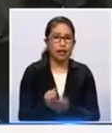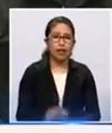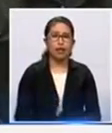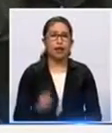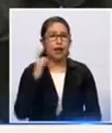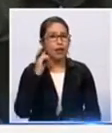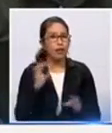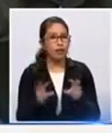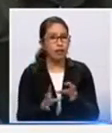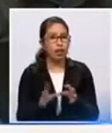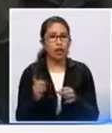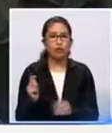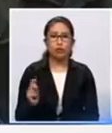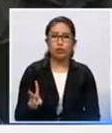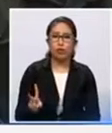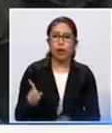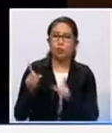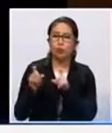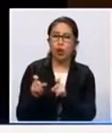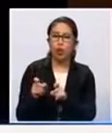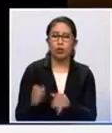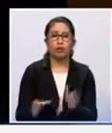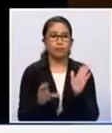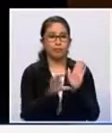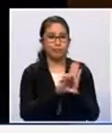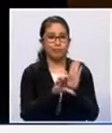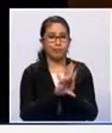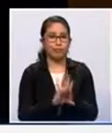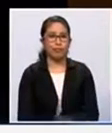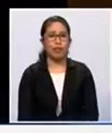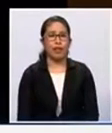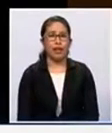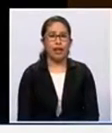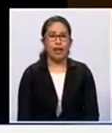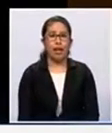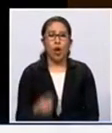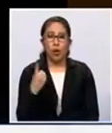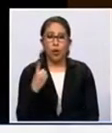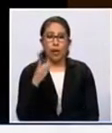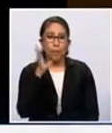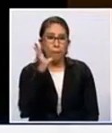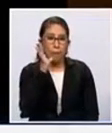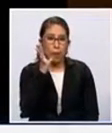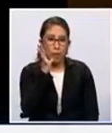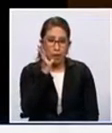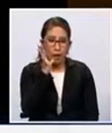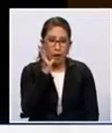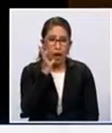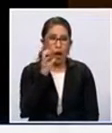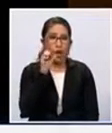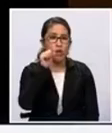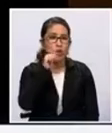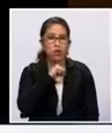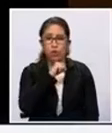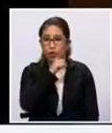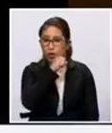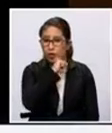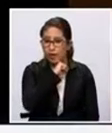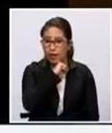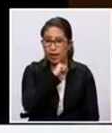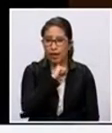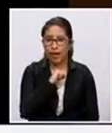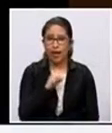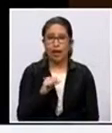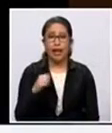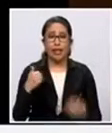en la televisión. Por ejemplo, hay una madre de familia soltera, independiente, sin pagos ni nada, que tiene